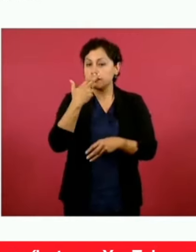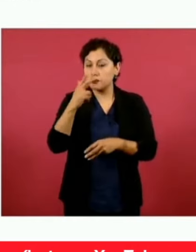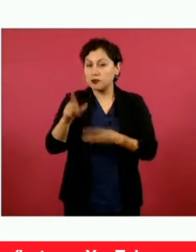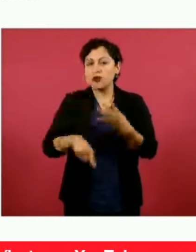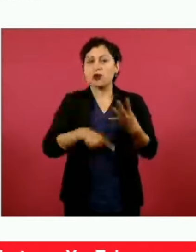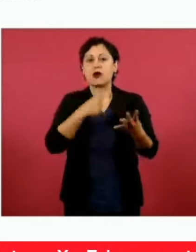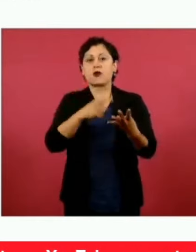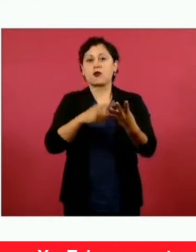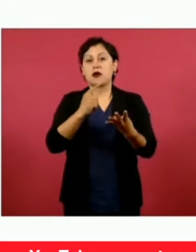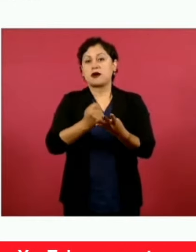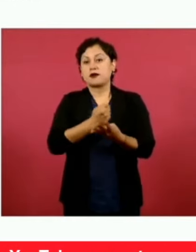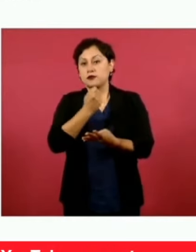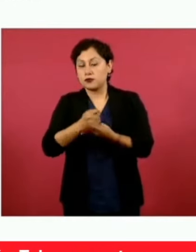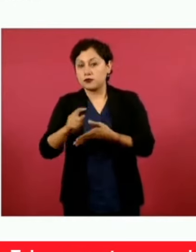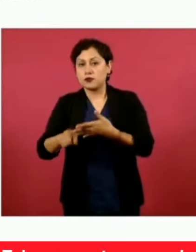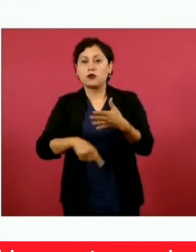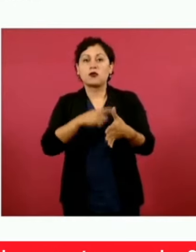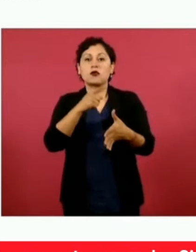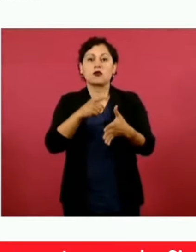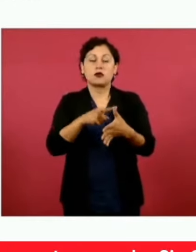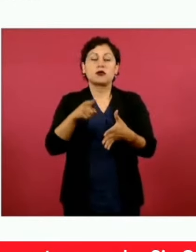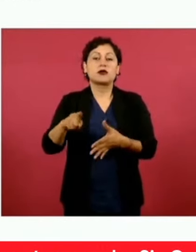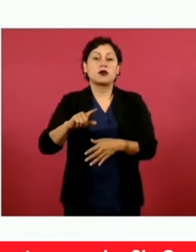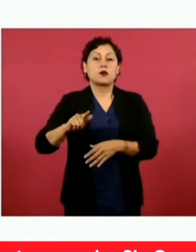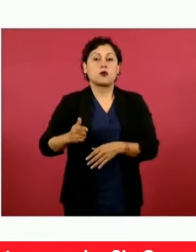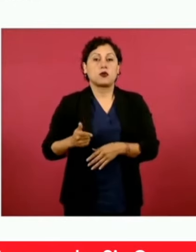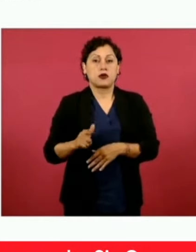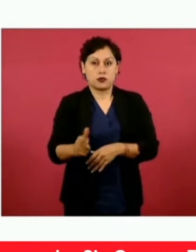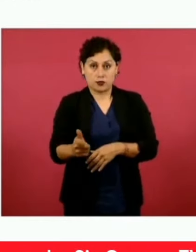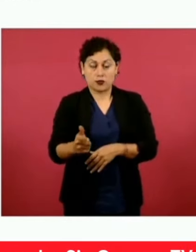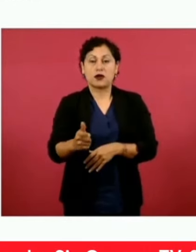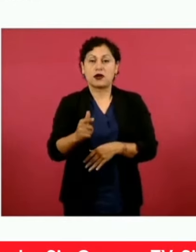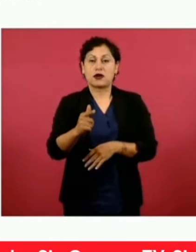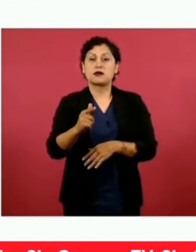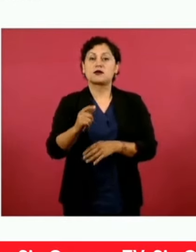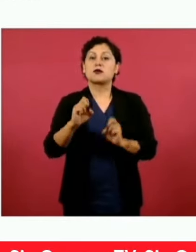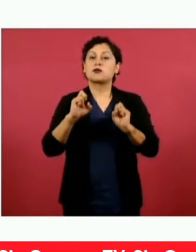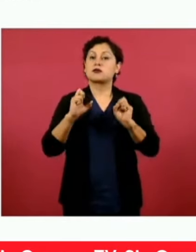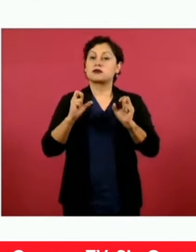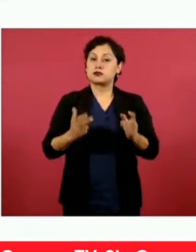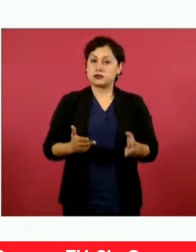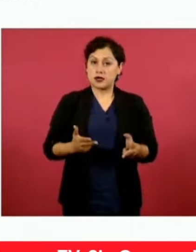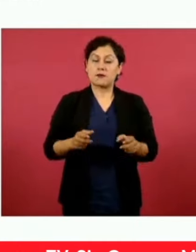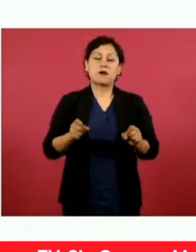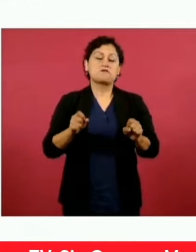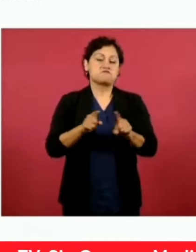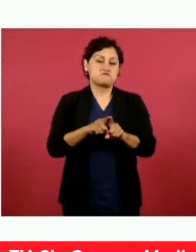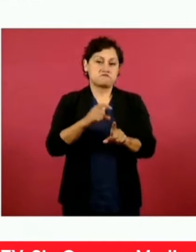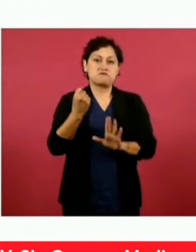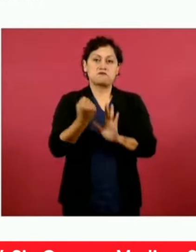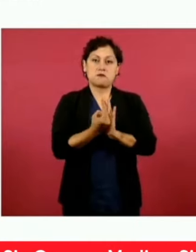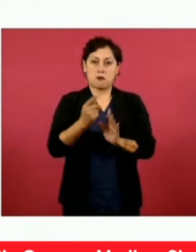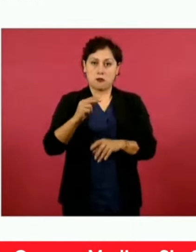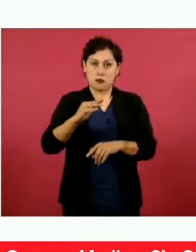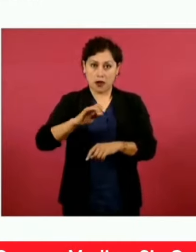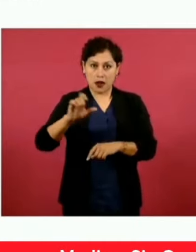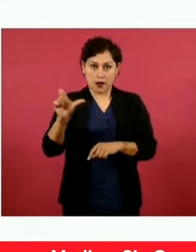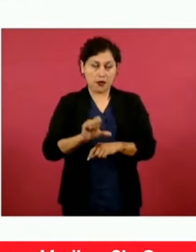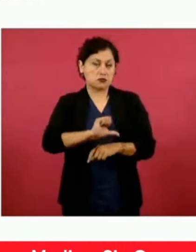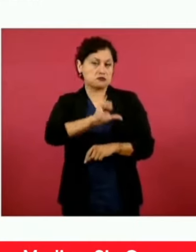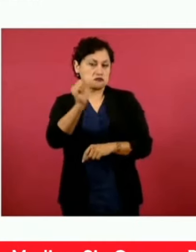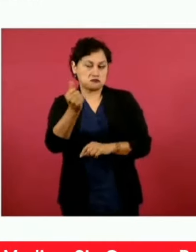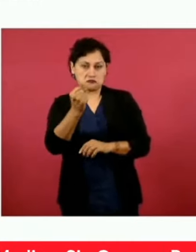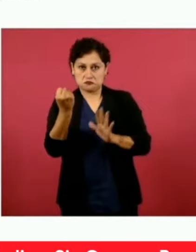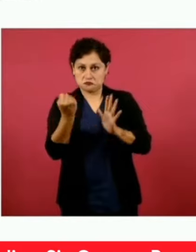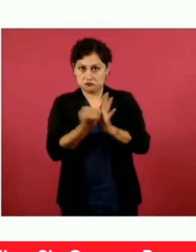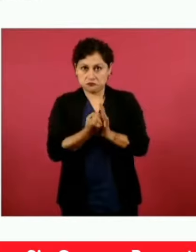Torreón, Valero en Salamanca, Guanajuato y en Suchiapa, Chiapas, Pemex también, con buenos precios y que están por